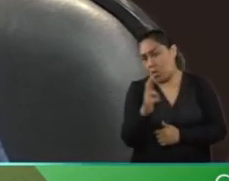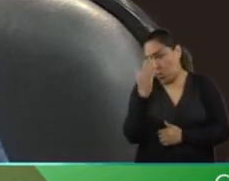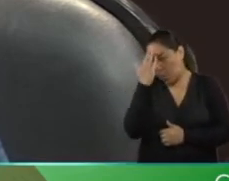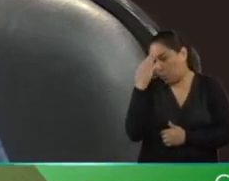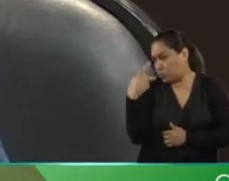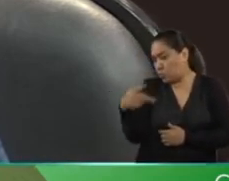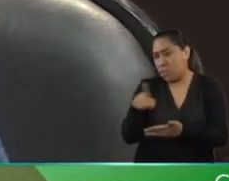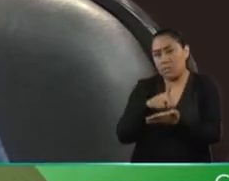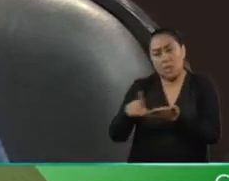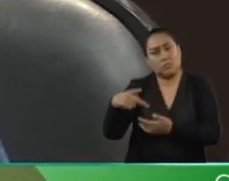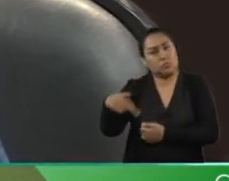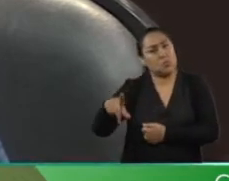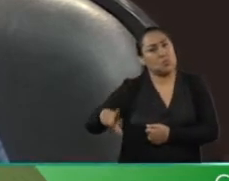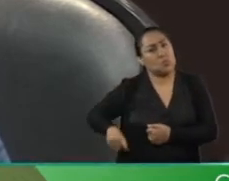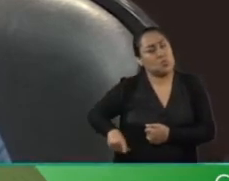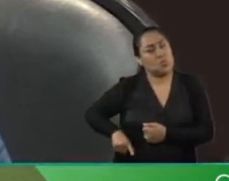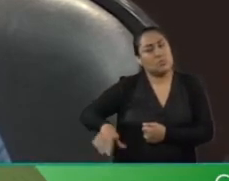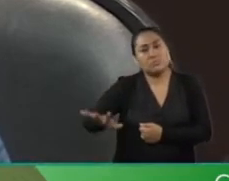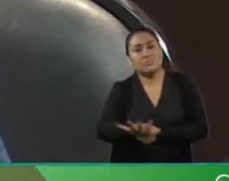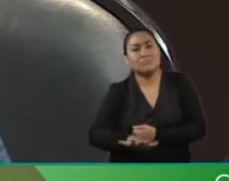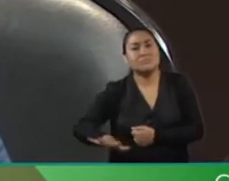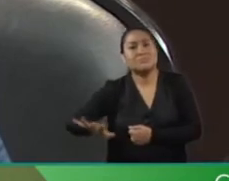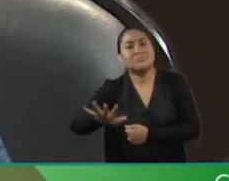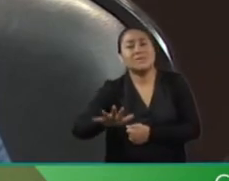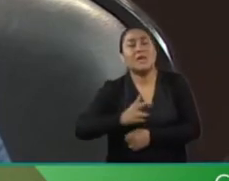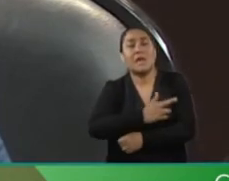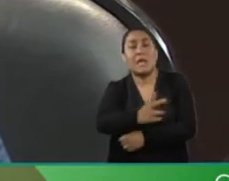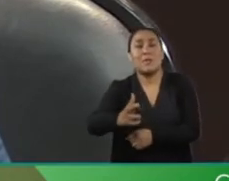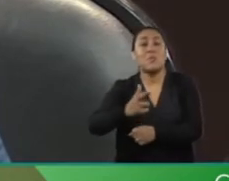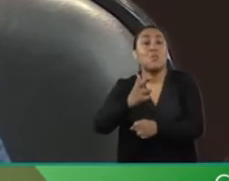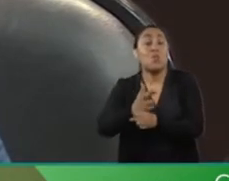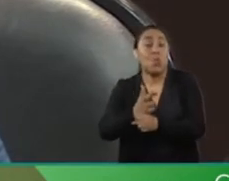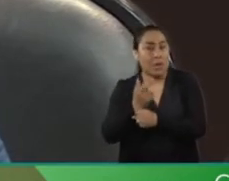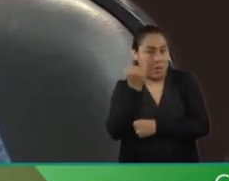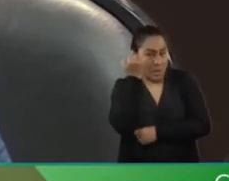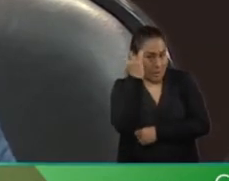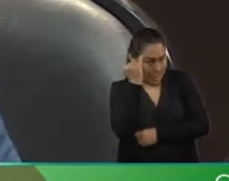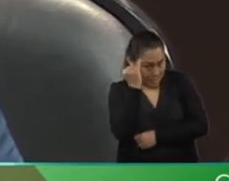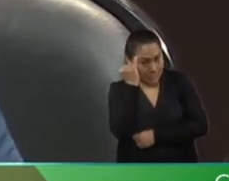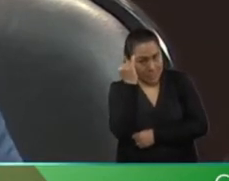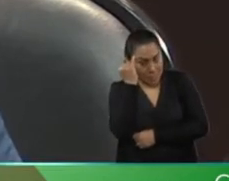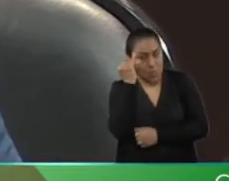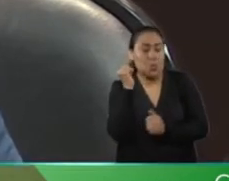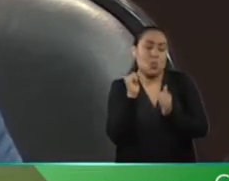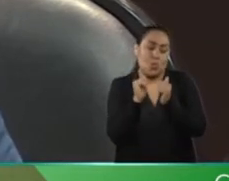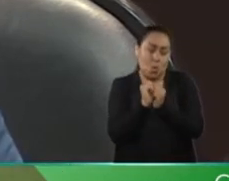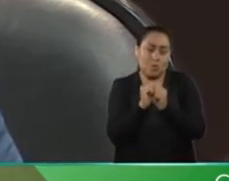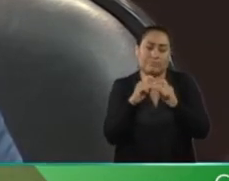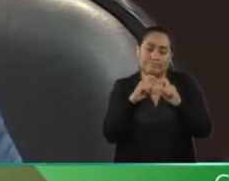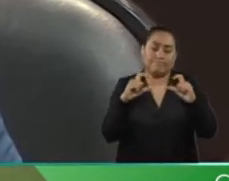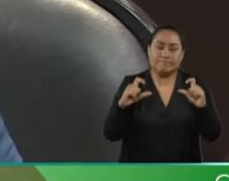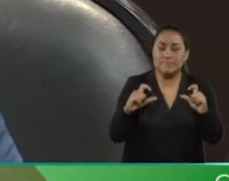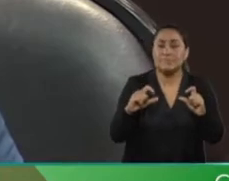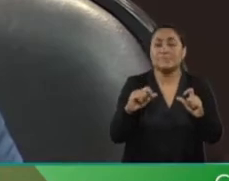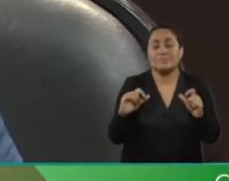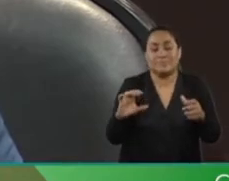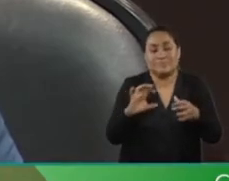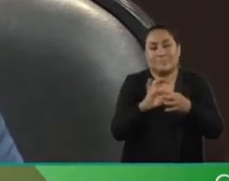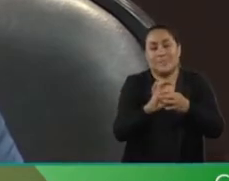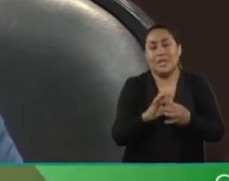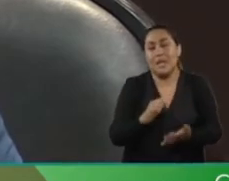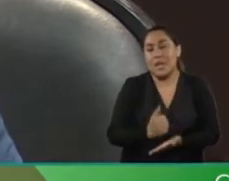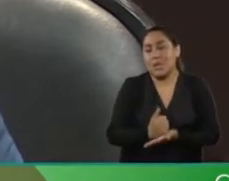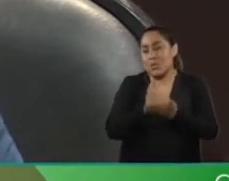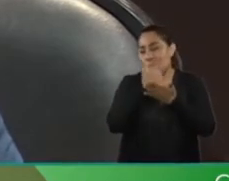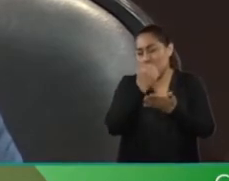a gobernarse a través de la figura de República de Indios, con prerrogativas equiparables a los ayuntamientos.